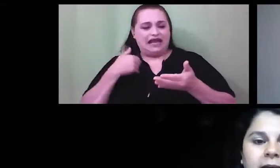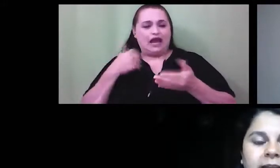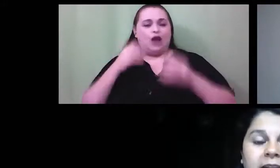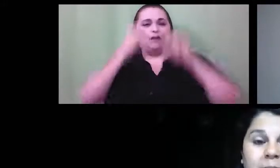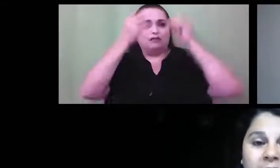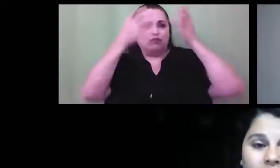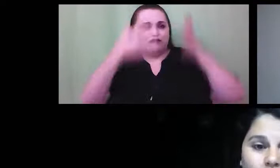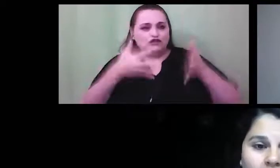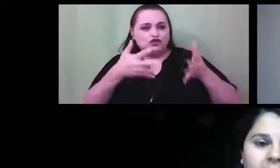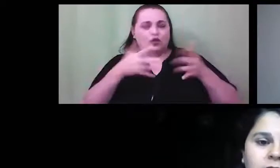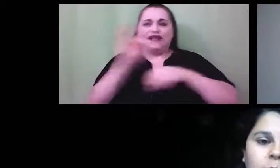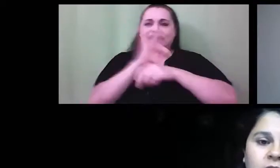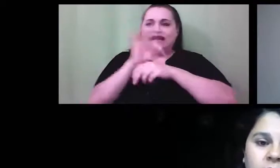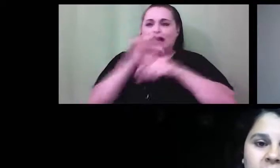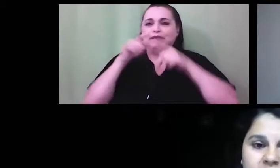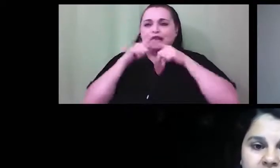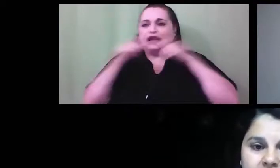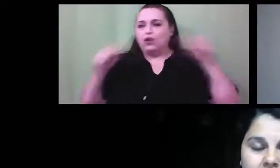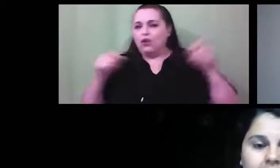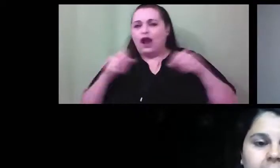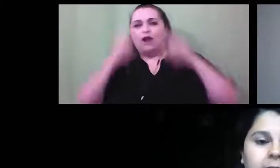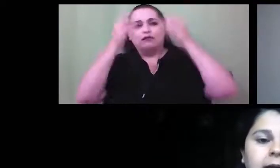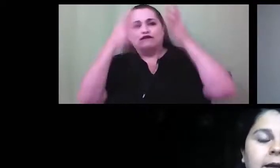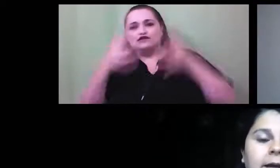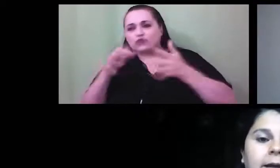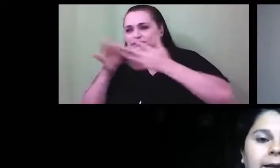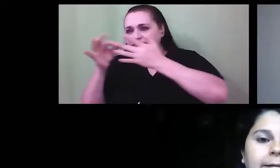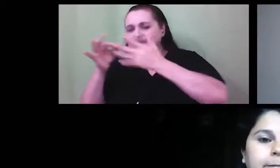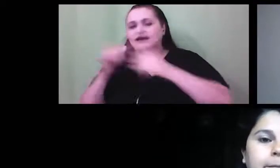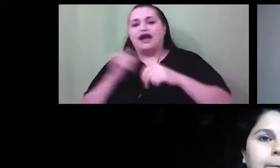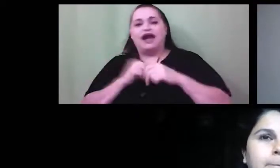profesora de terapia de lenguaje, su profesora especial,